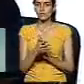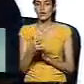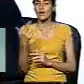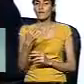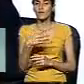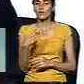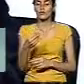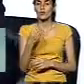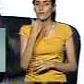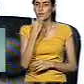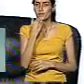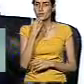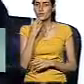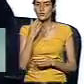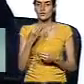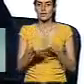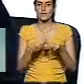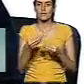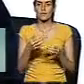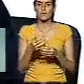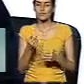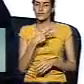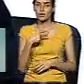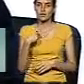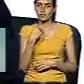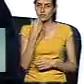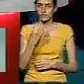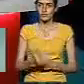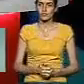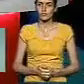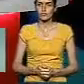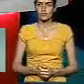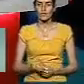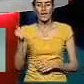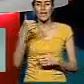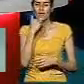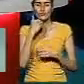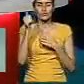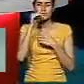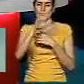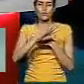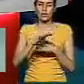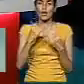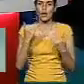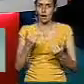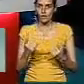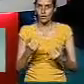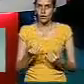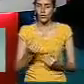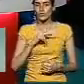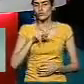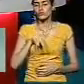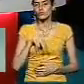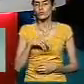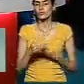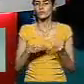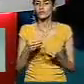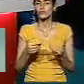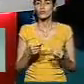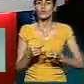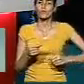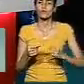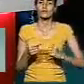no se reciclen a la vida criminal. Hay organismos de seguridad que ahorita que estamos pasando a la